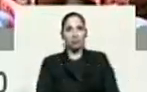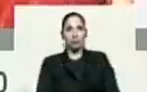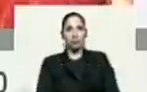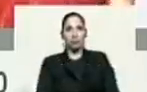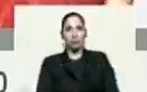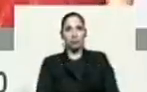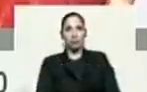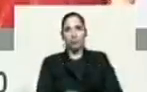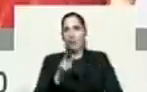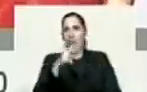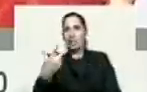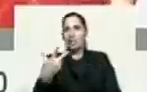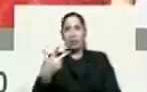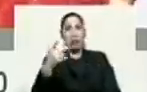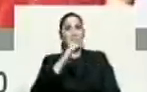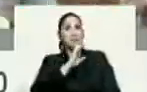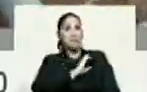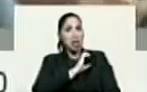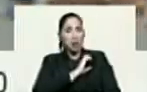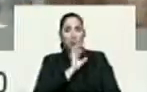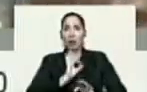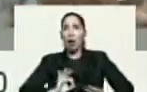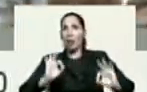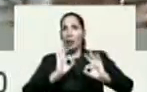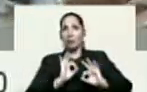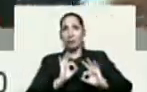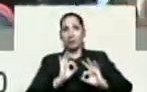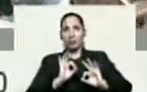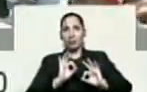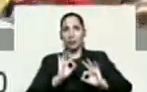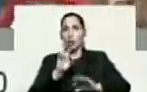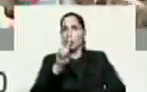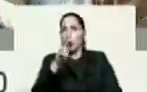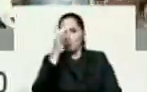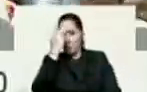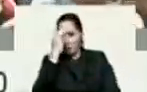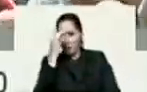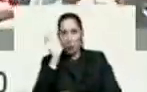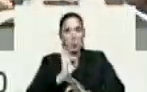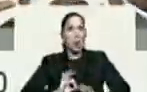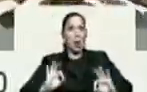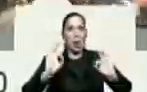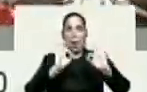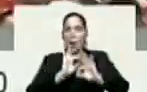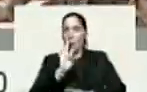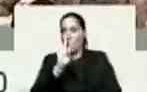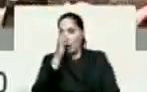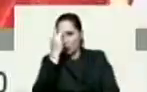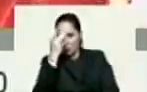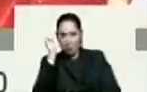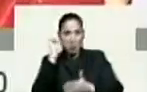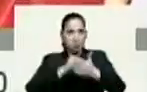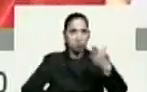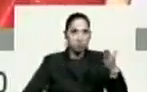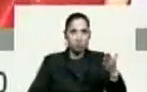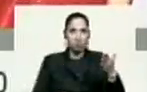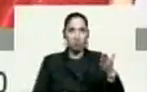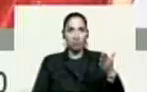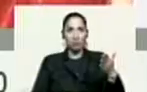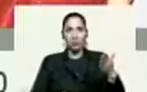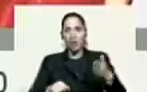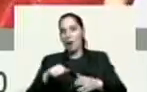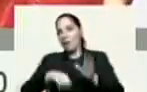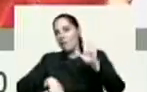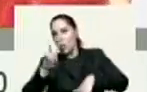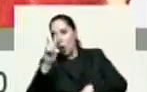El 23 de enero, el 2 de febrero, el 4 de febrero, el